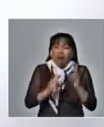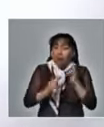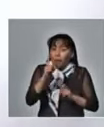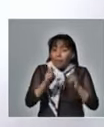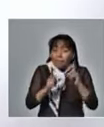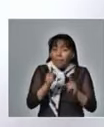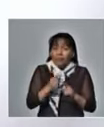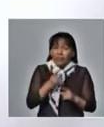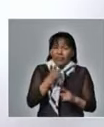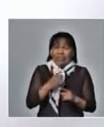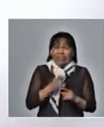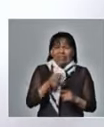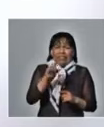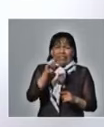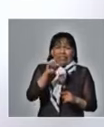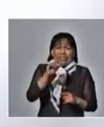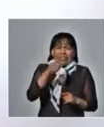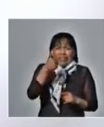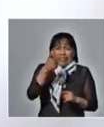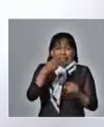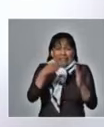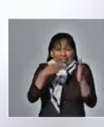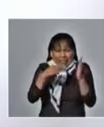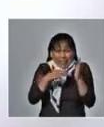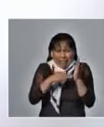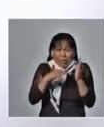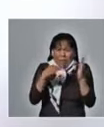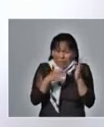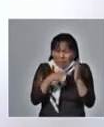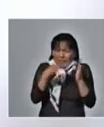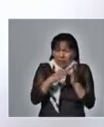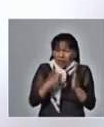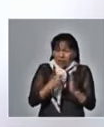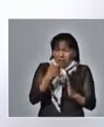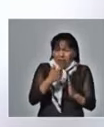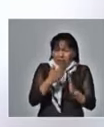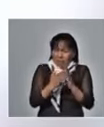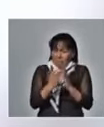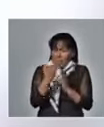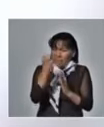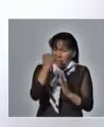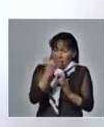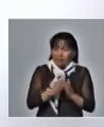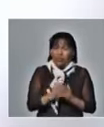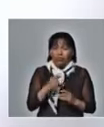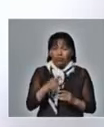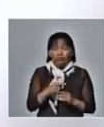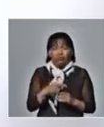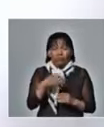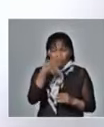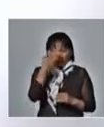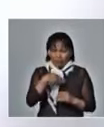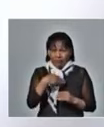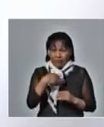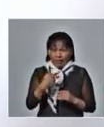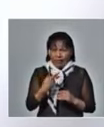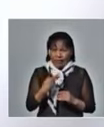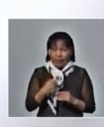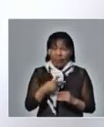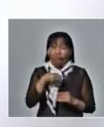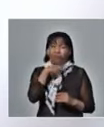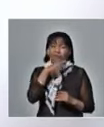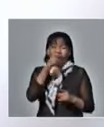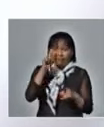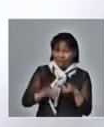son 76.590 millones de pesos y creciendo. Yo soy un convencido que el combate a la